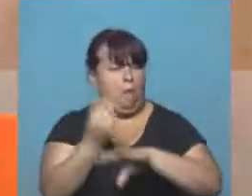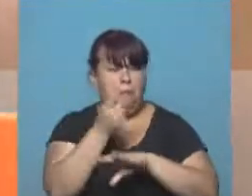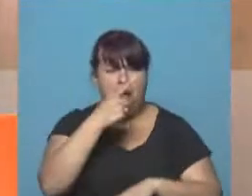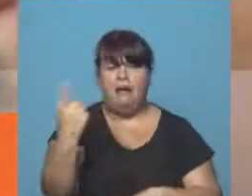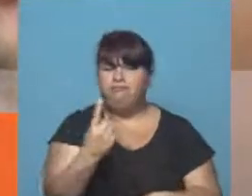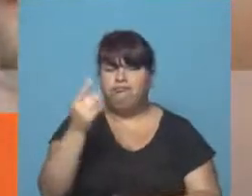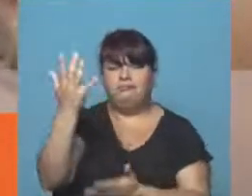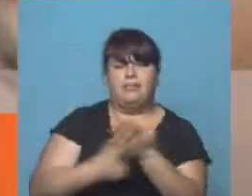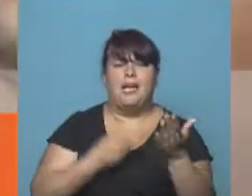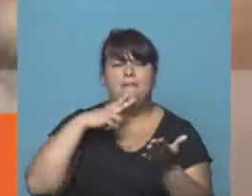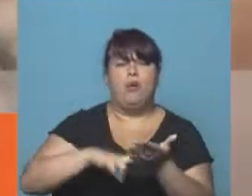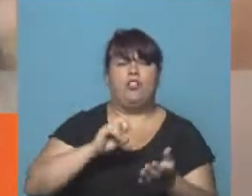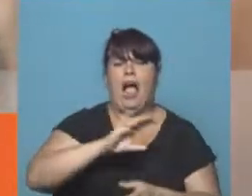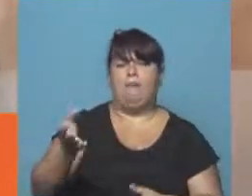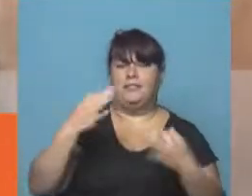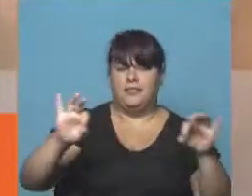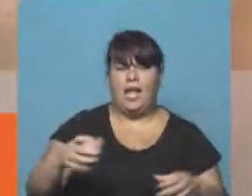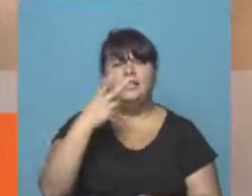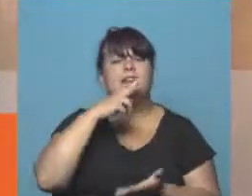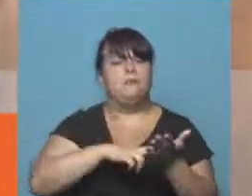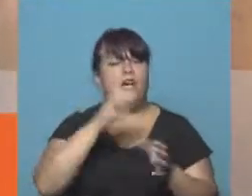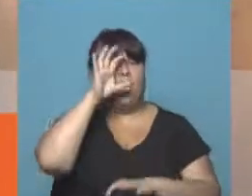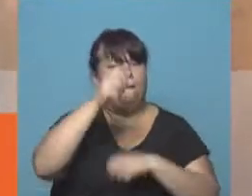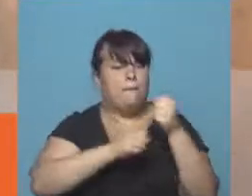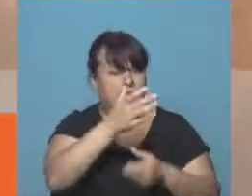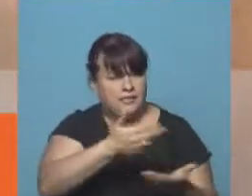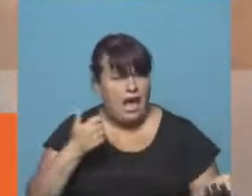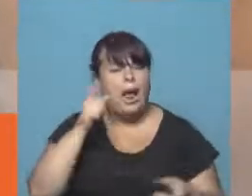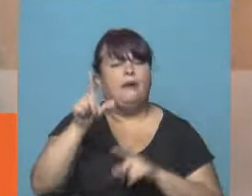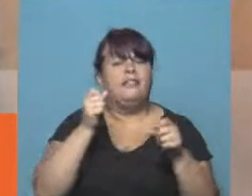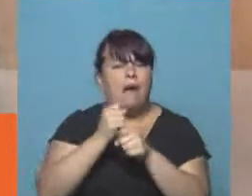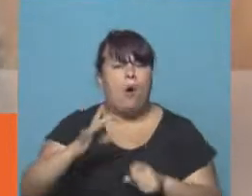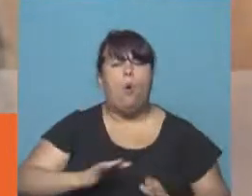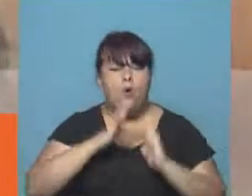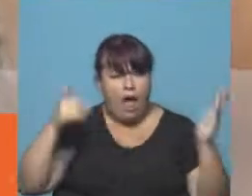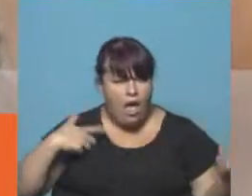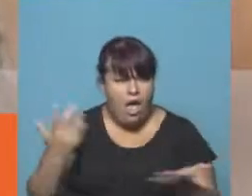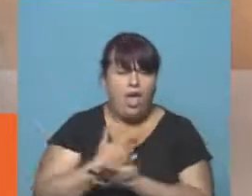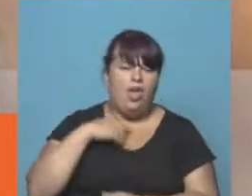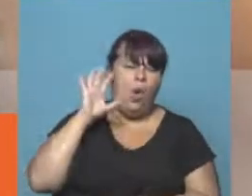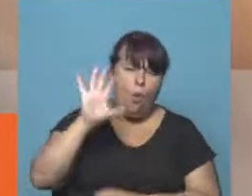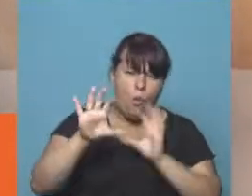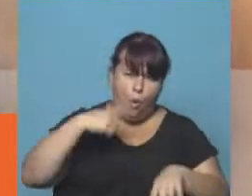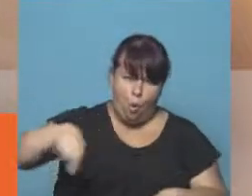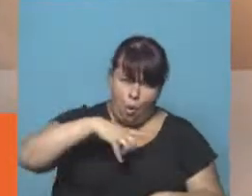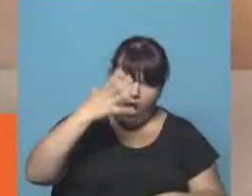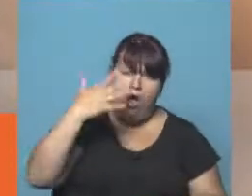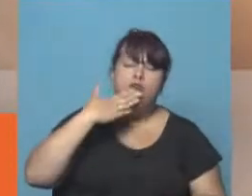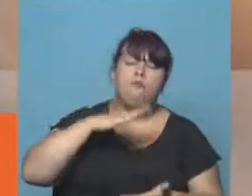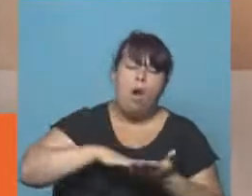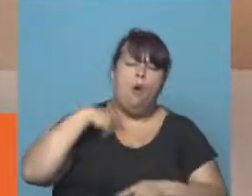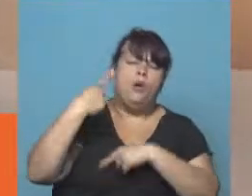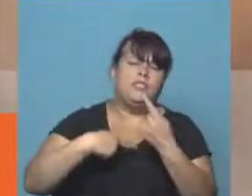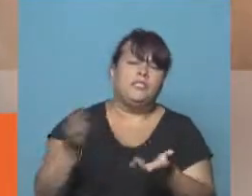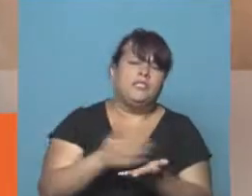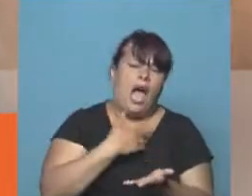10 minutos le sacó la retención al campo. Le sacó la retención a las mineras y a los trabajadores durante un año nos vino boludeando con promesa de eliminarlo una vez